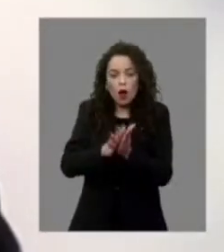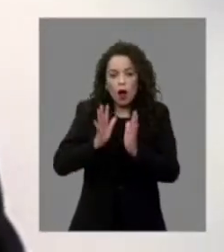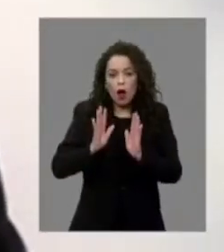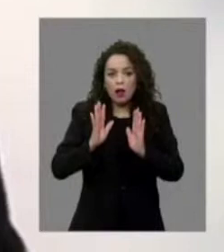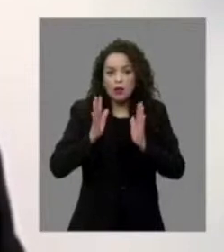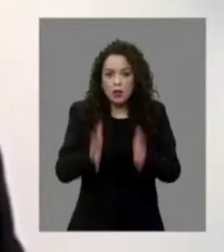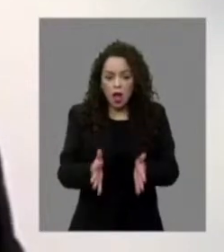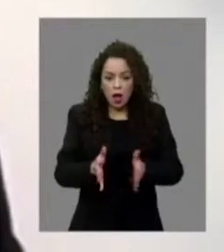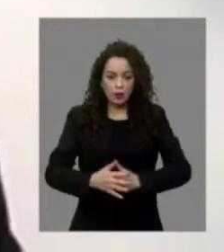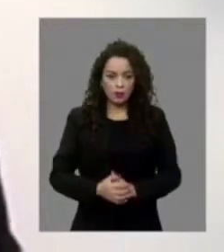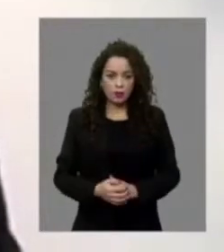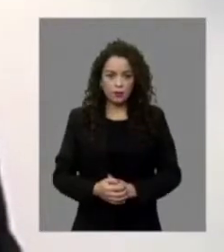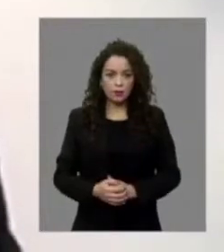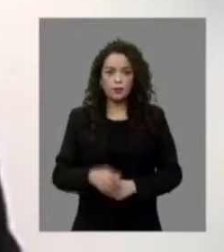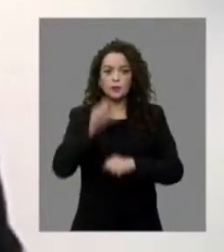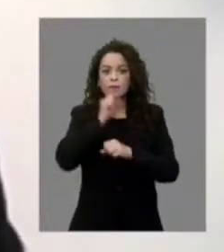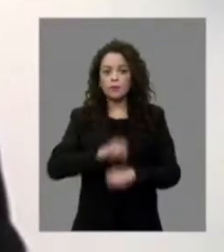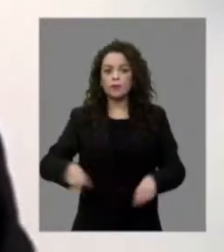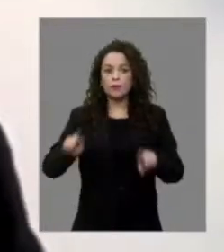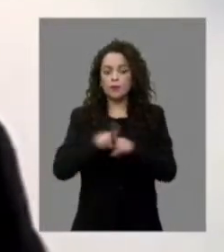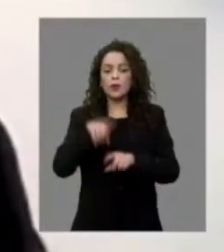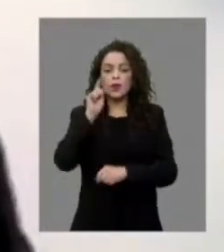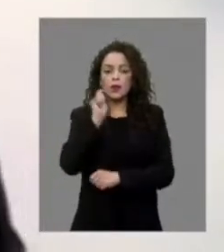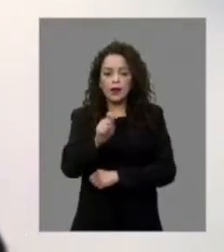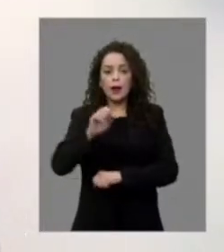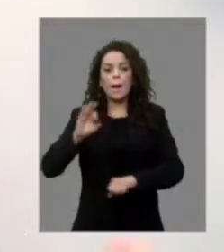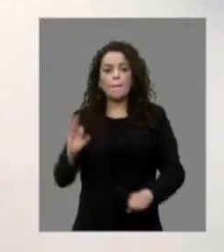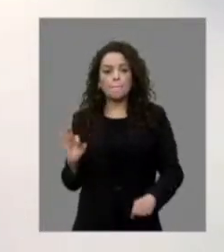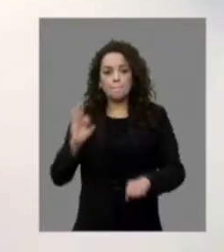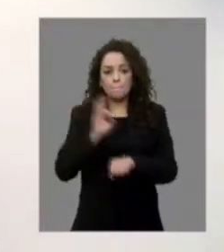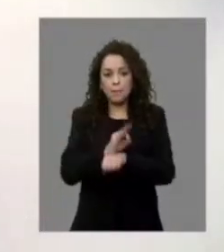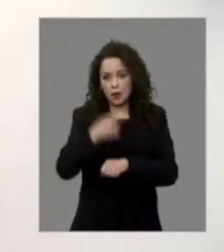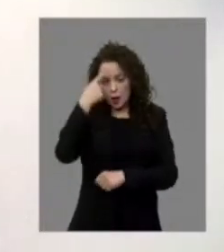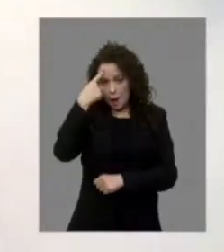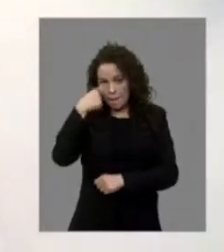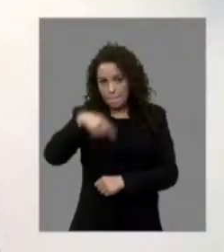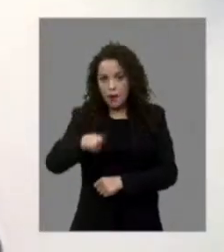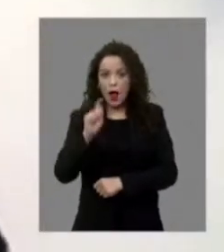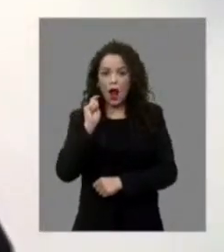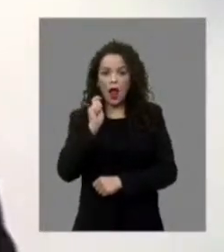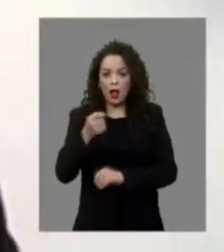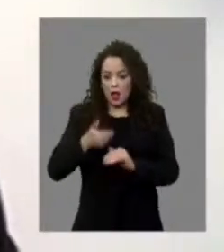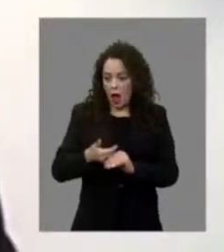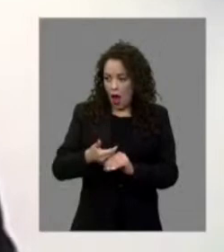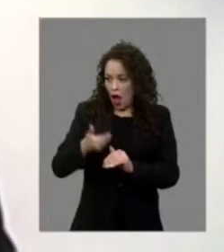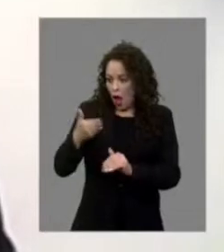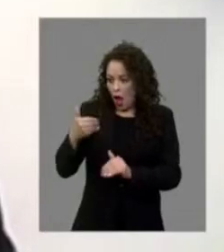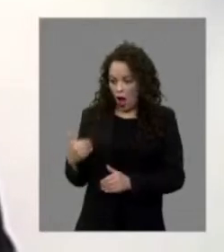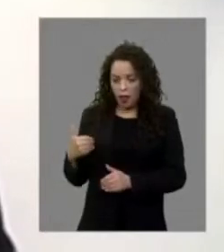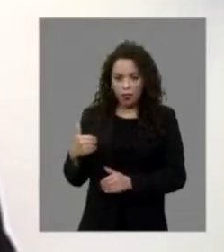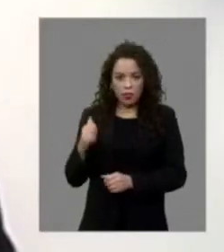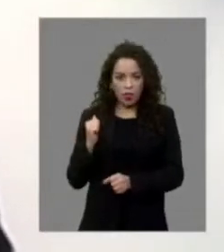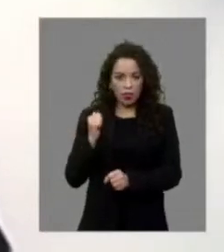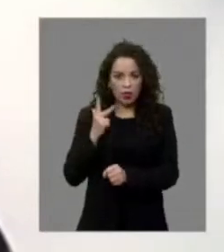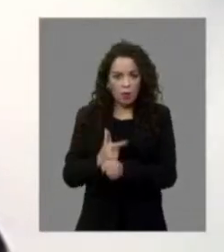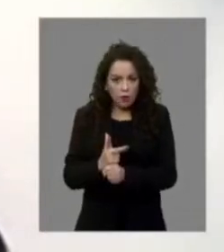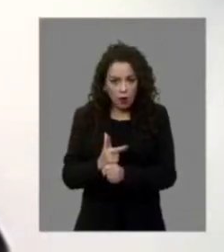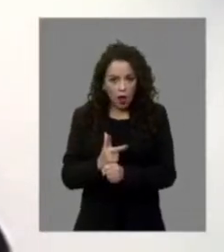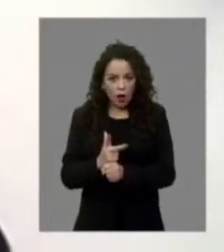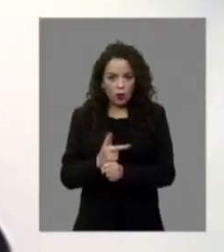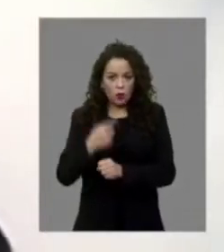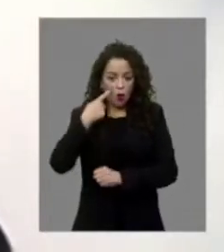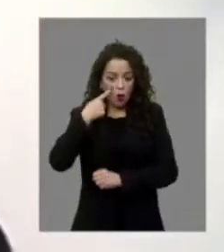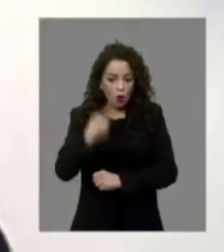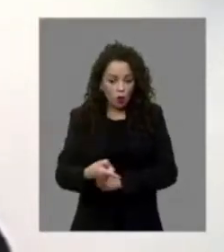incluso como protecciones preventivas y no siempre restitutorias,